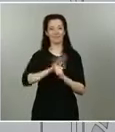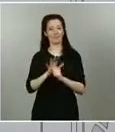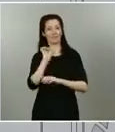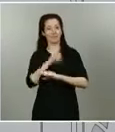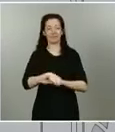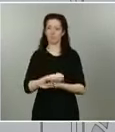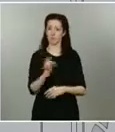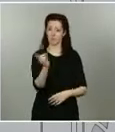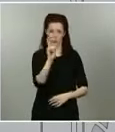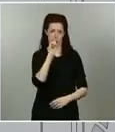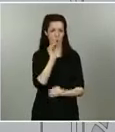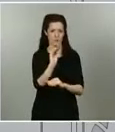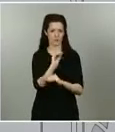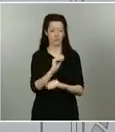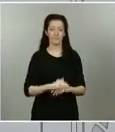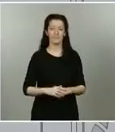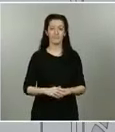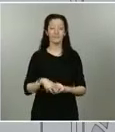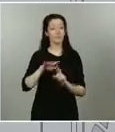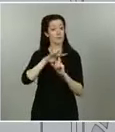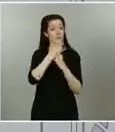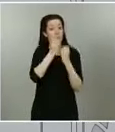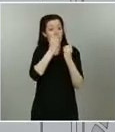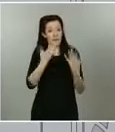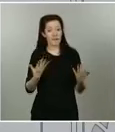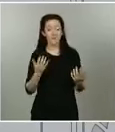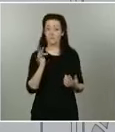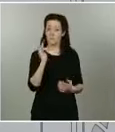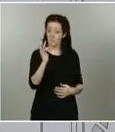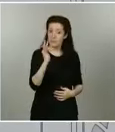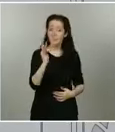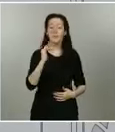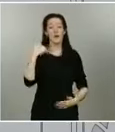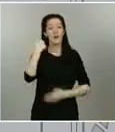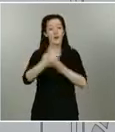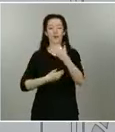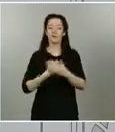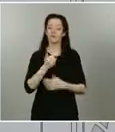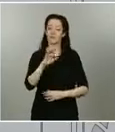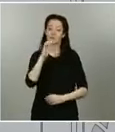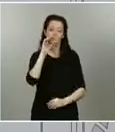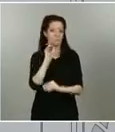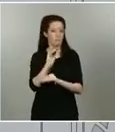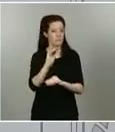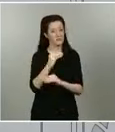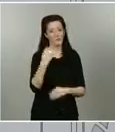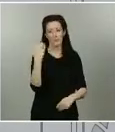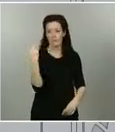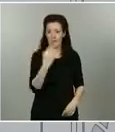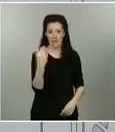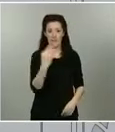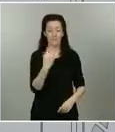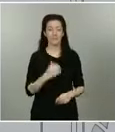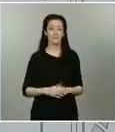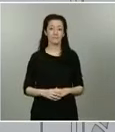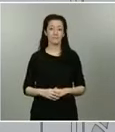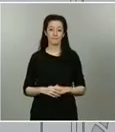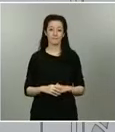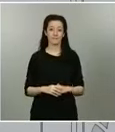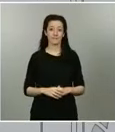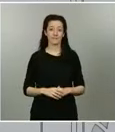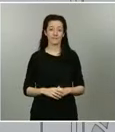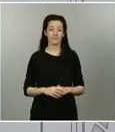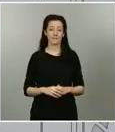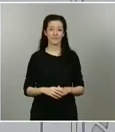posición, estamos en una situación muy favorable, pero tenemos que seguir teniendo mucho cuidado. Un efecto similar se ha visto en estos últimos días en Alemania, donde ha habido pequeños